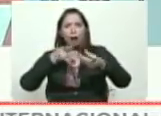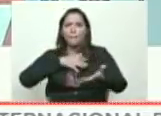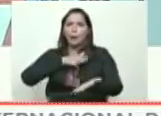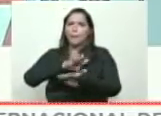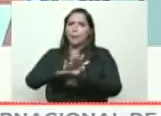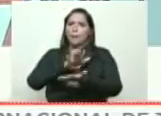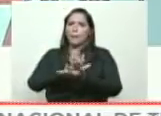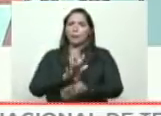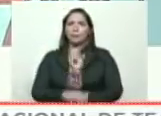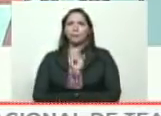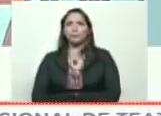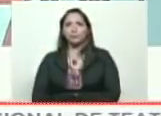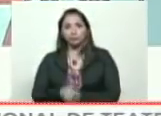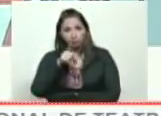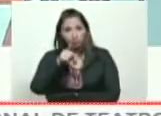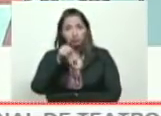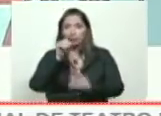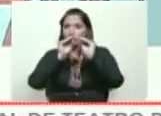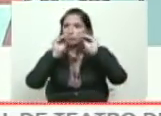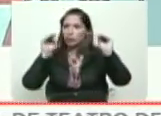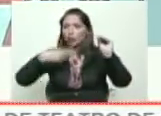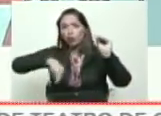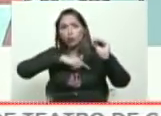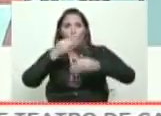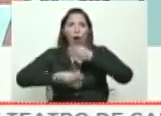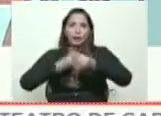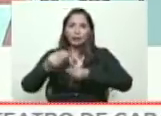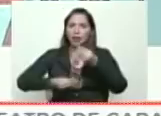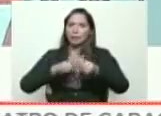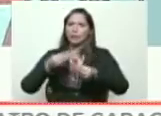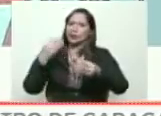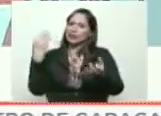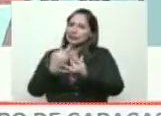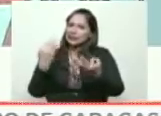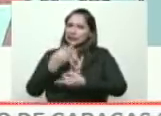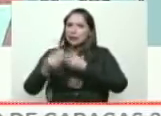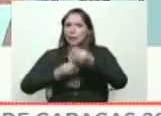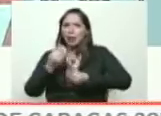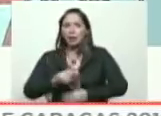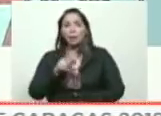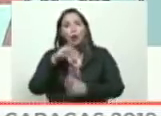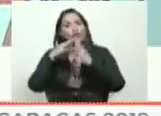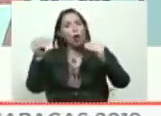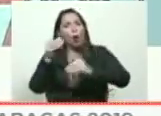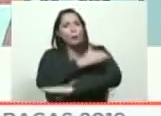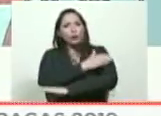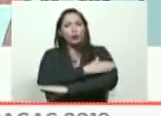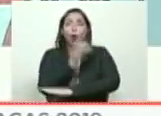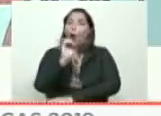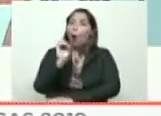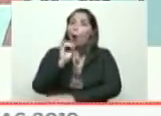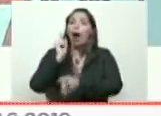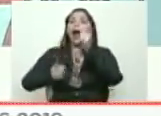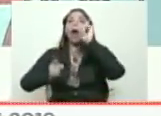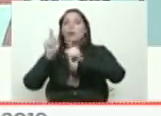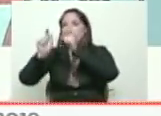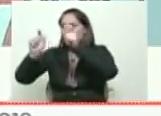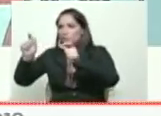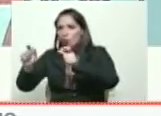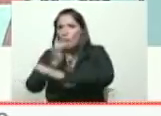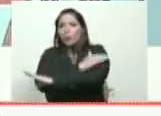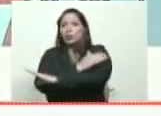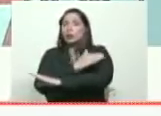tranquilidad. Esa es la convocatoria que nosotros hacemos e insistiremos en ella, con toda la oposición o con las partes de ellas que así lo